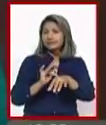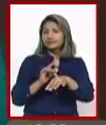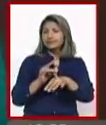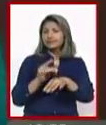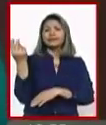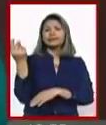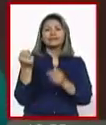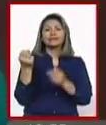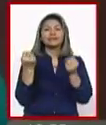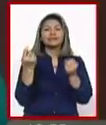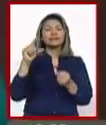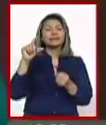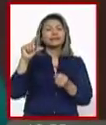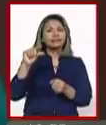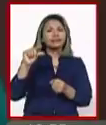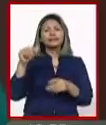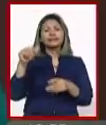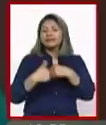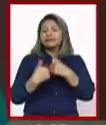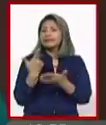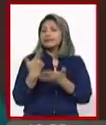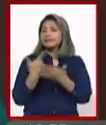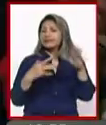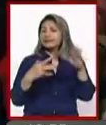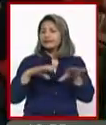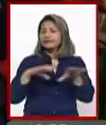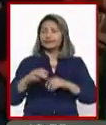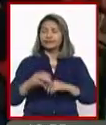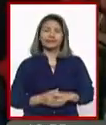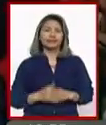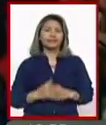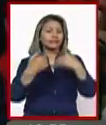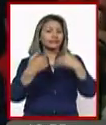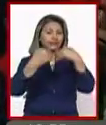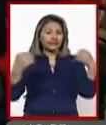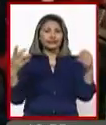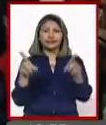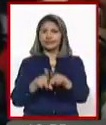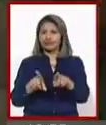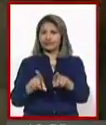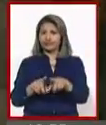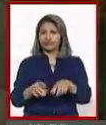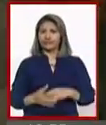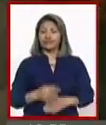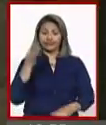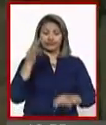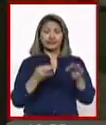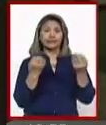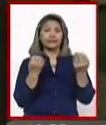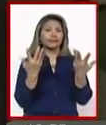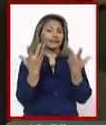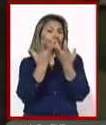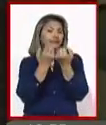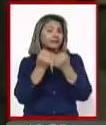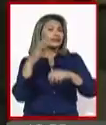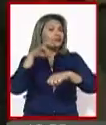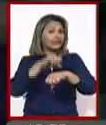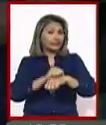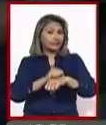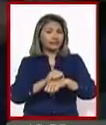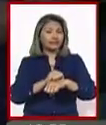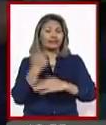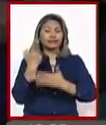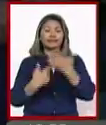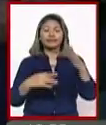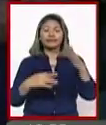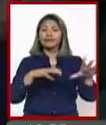dosis dar, cuánto dar, cómo dar y qué cosas hacer. Aparte también de eso, caso de que haya algún accidente de una mordedura, qué